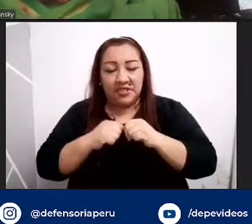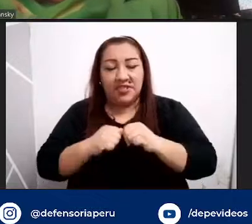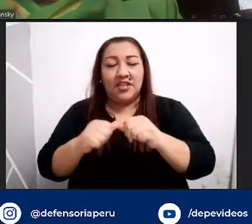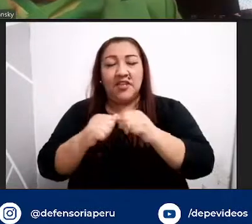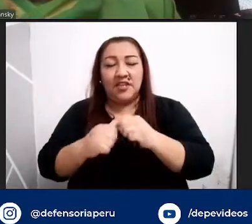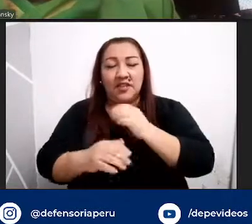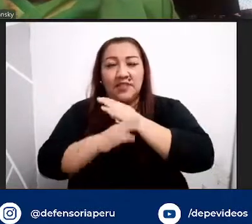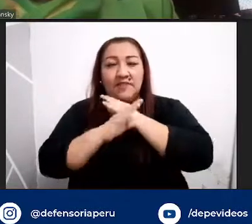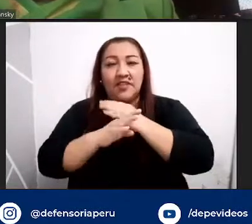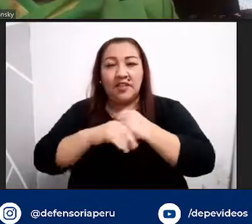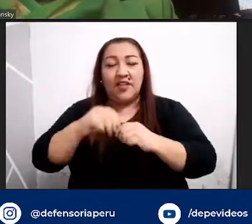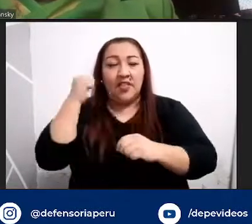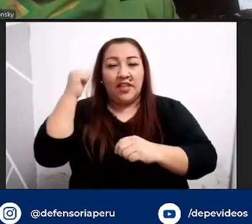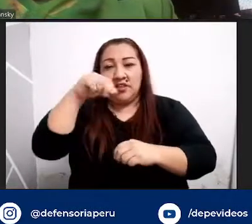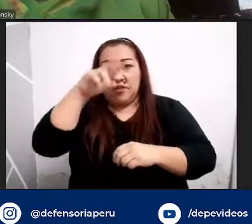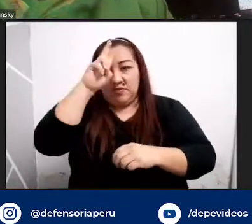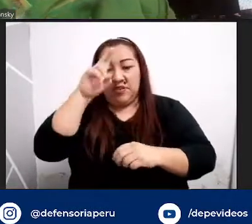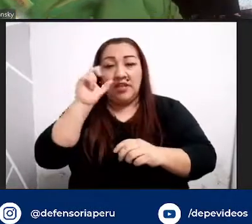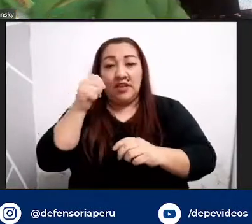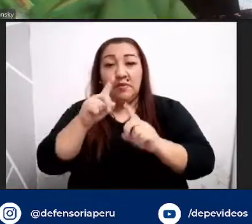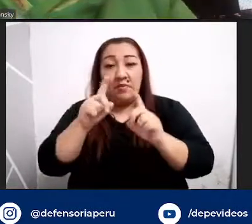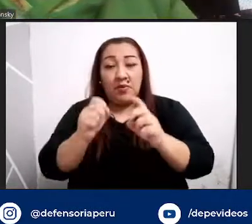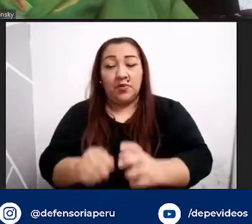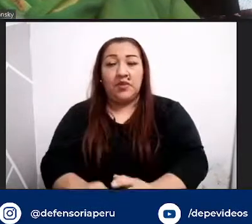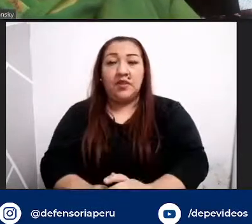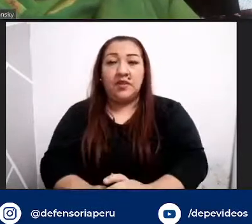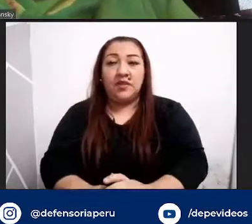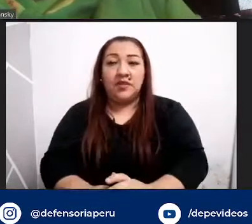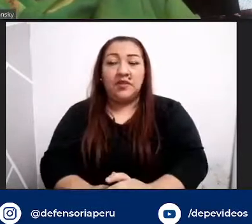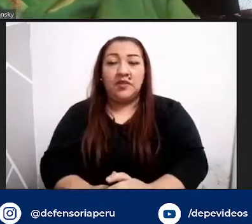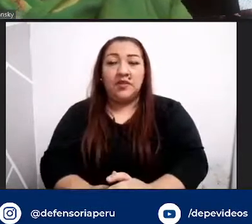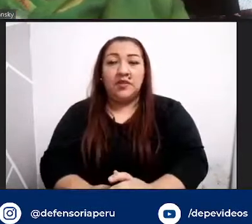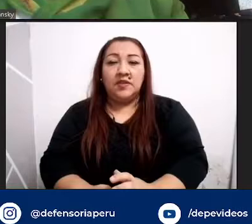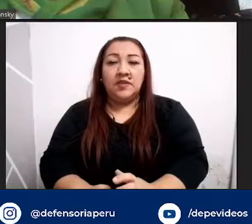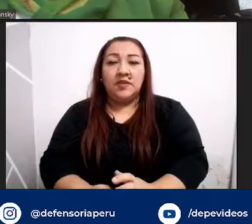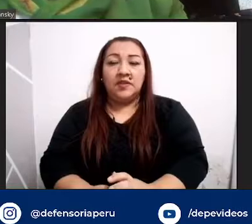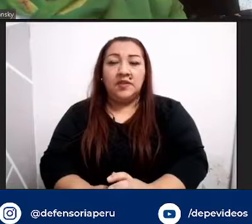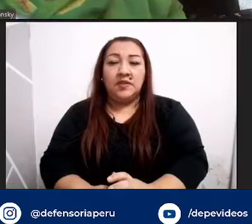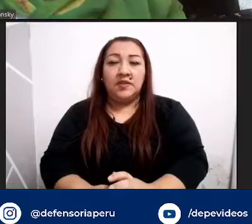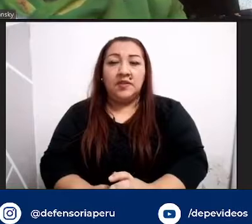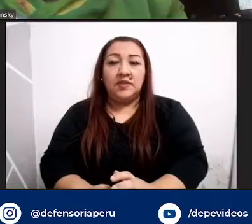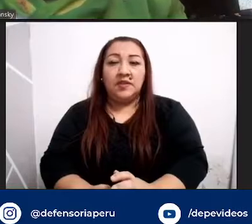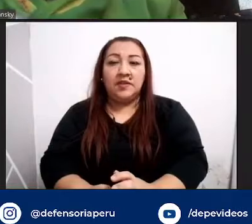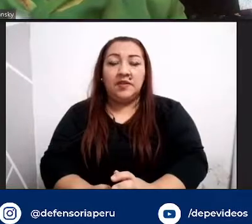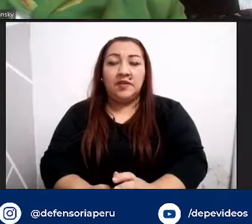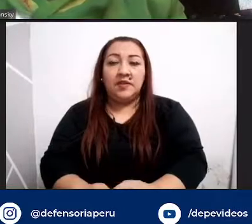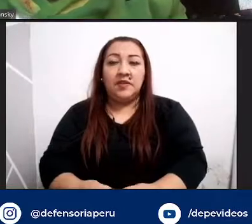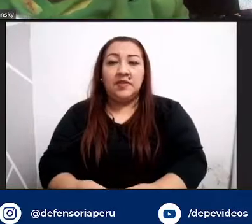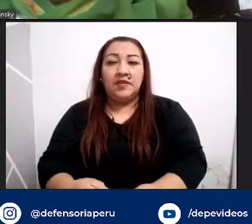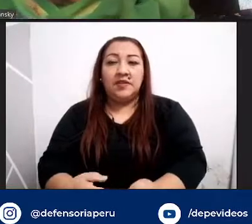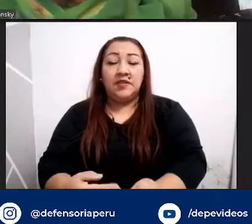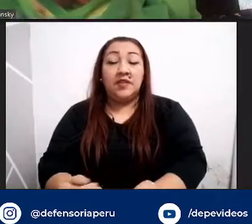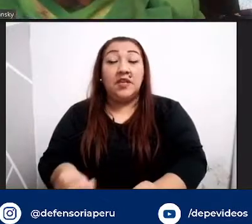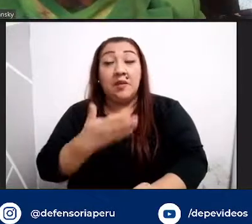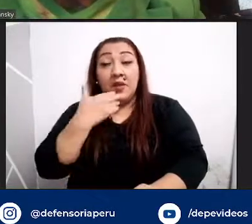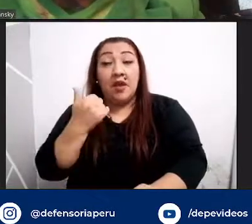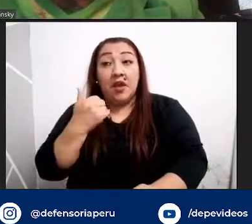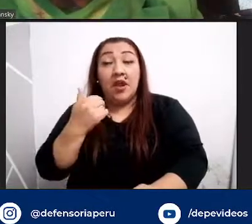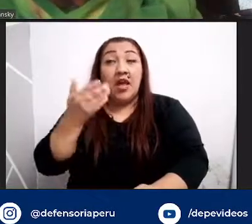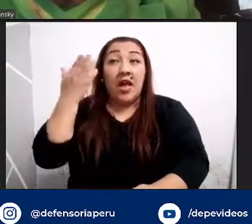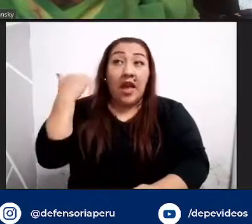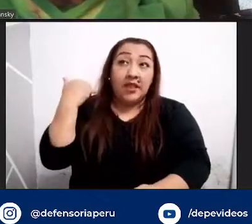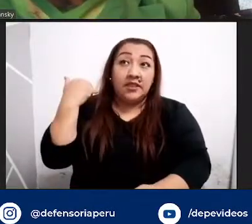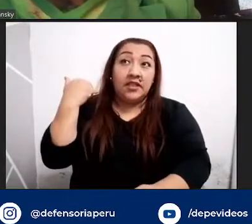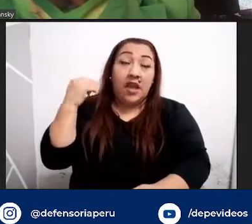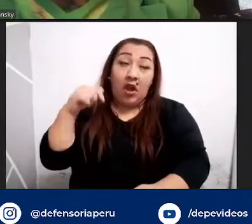el Perú. Creo que la pregunta que planteamos al inicio, si seremos mejores o no que antes de